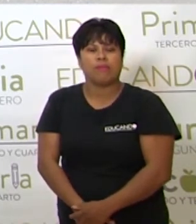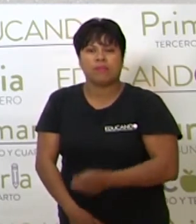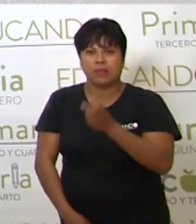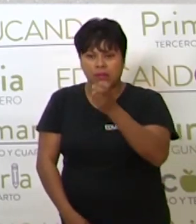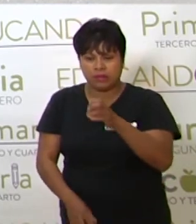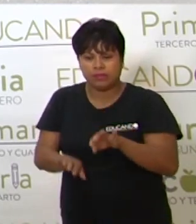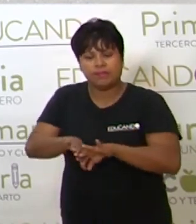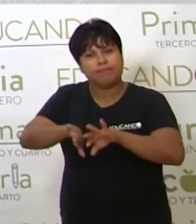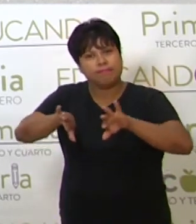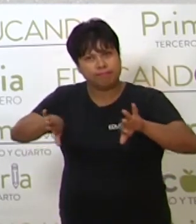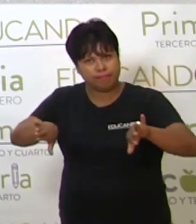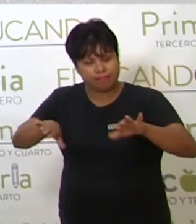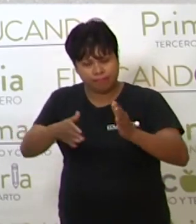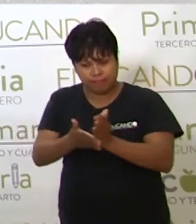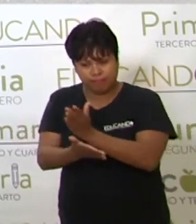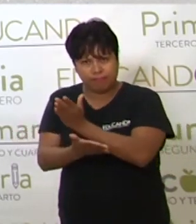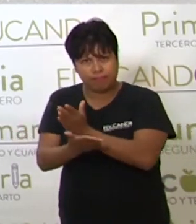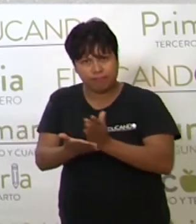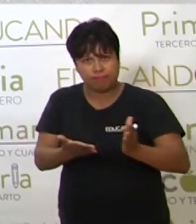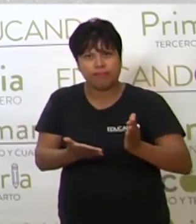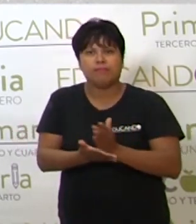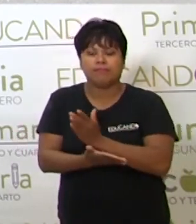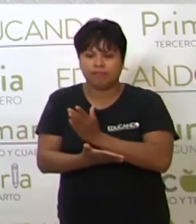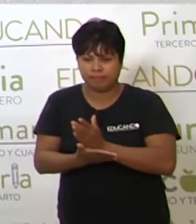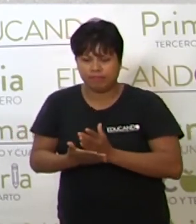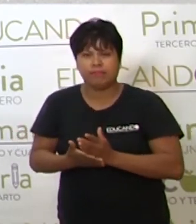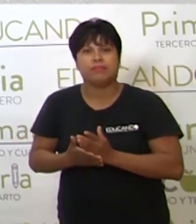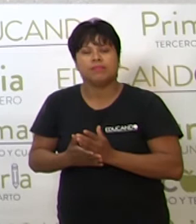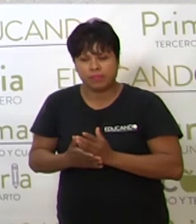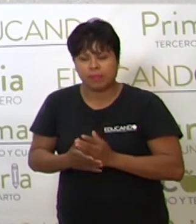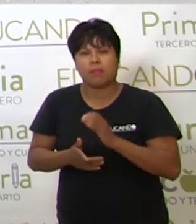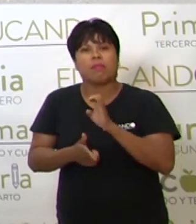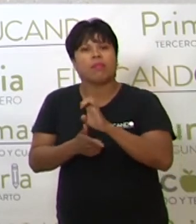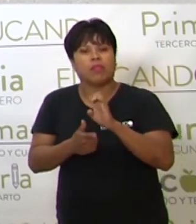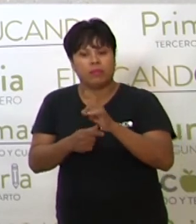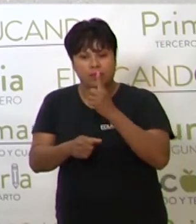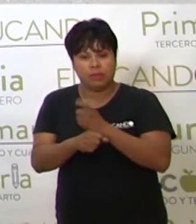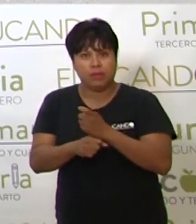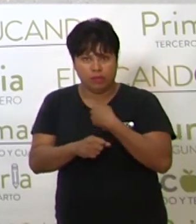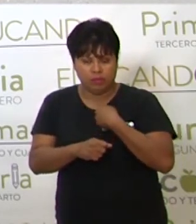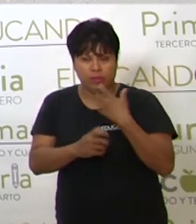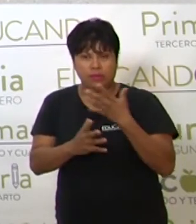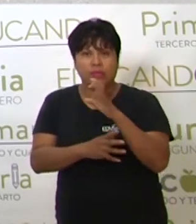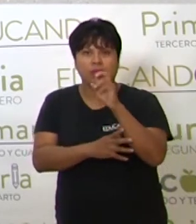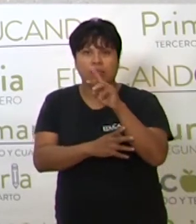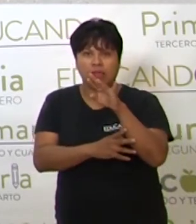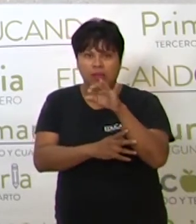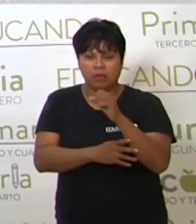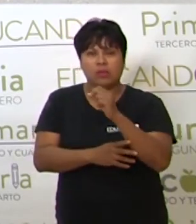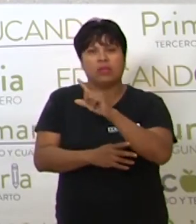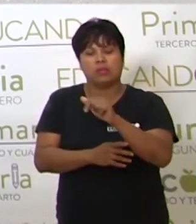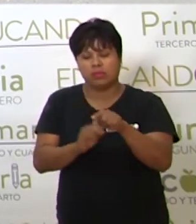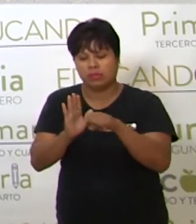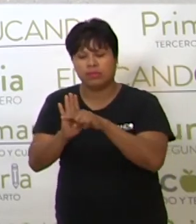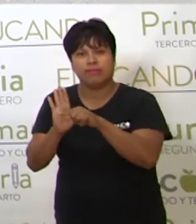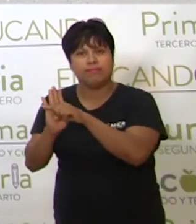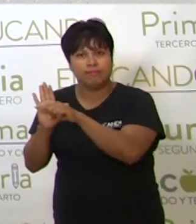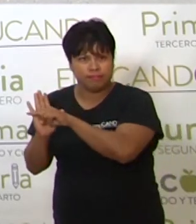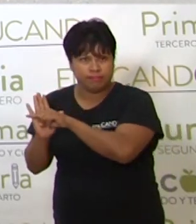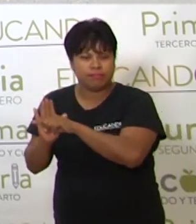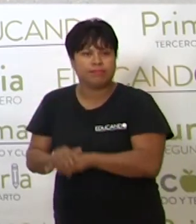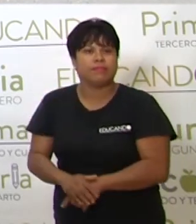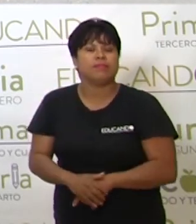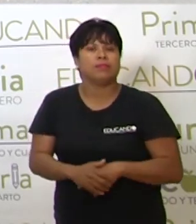separaría aparte así mejor lo dejamos ahí entonces primero voy a restar los enteros y después resto las fracciones